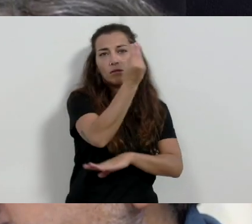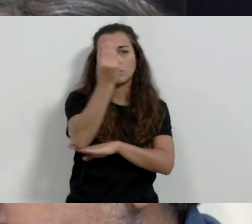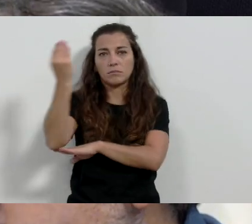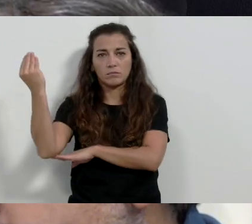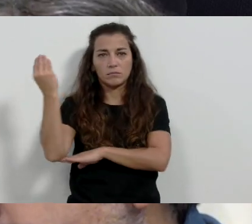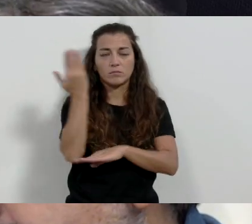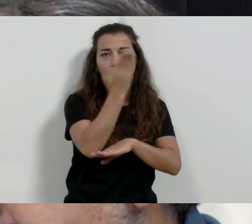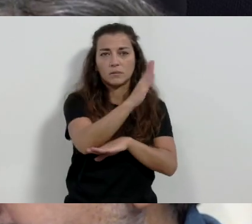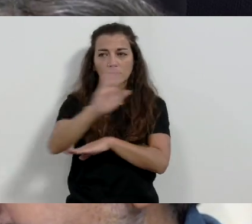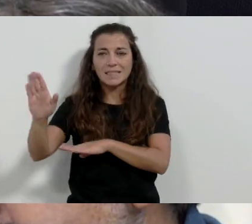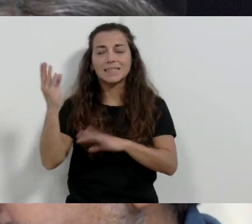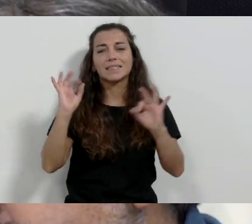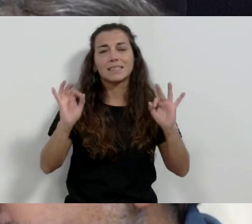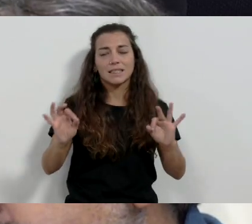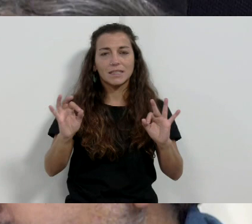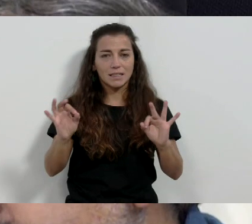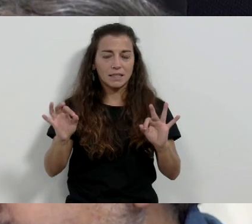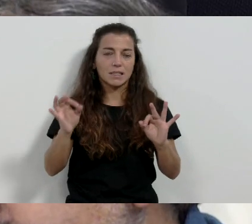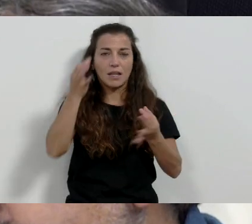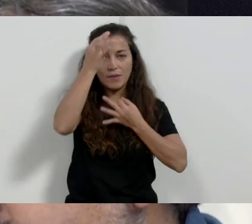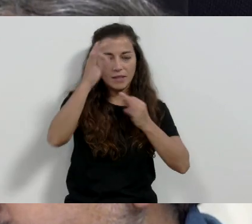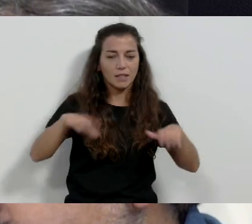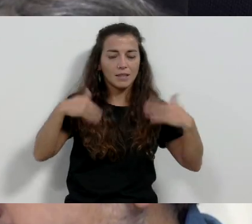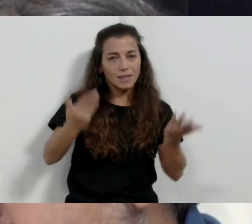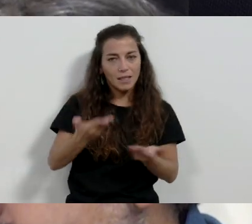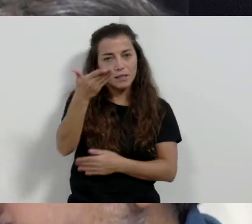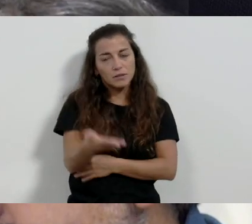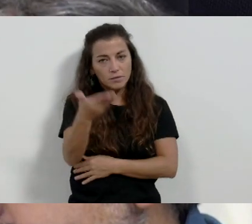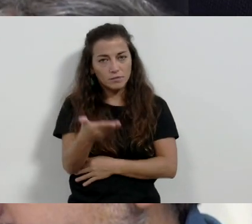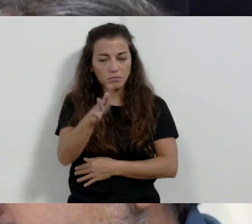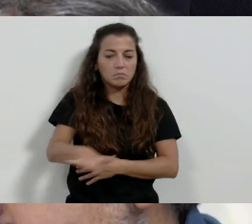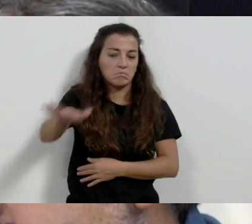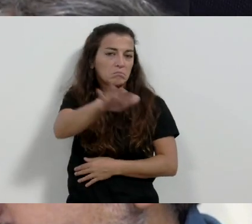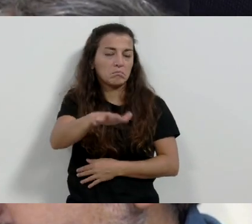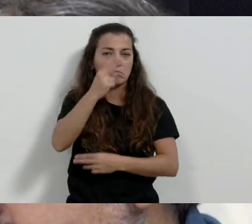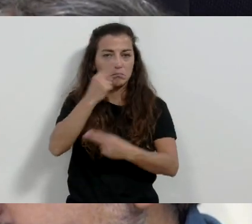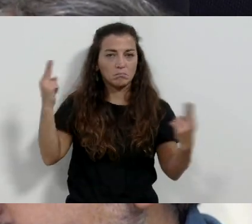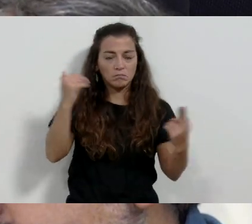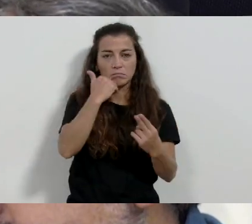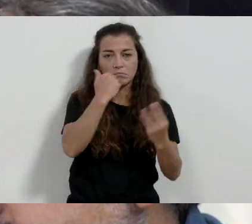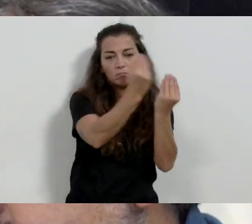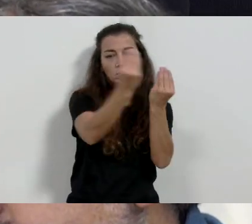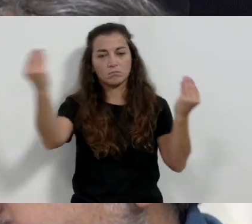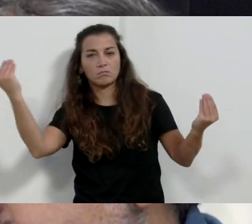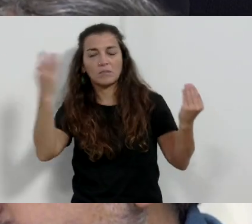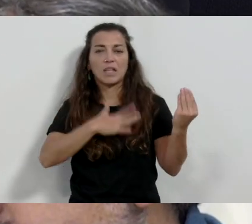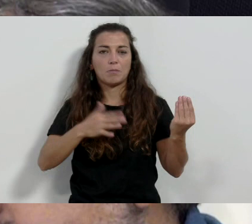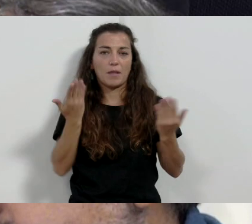sean significativos, pues en algún espacio público de la ciudad es posible. De hecho, en